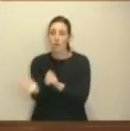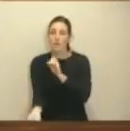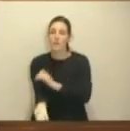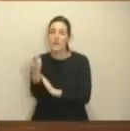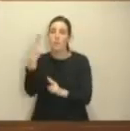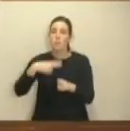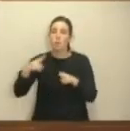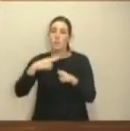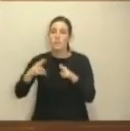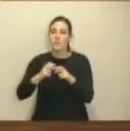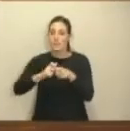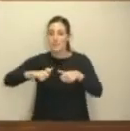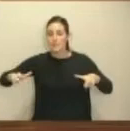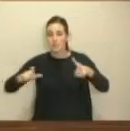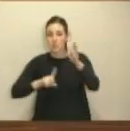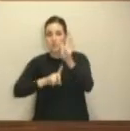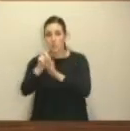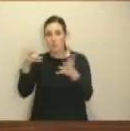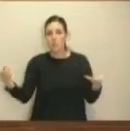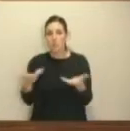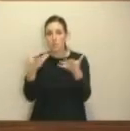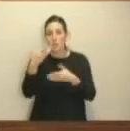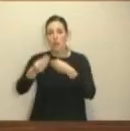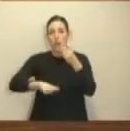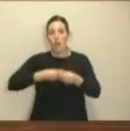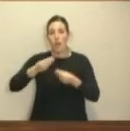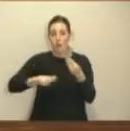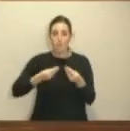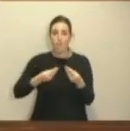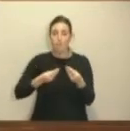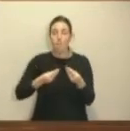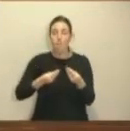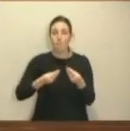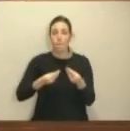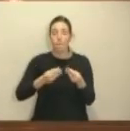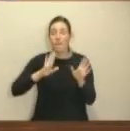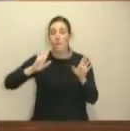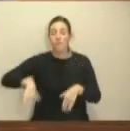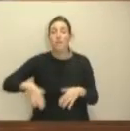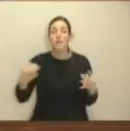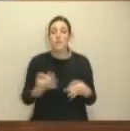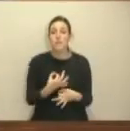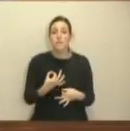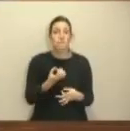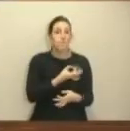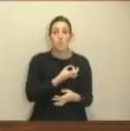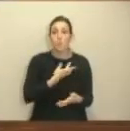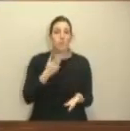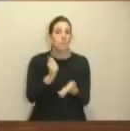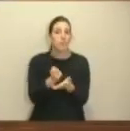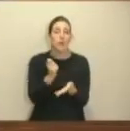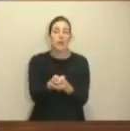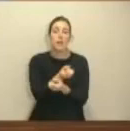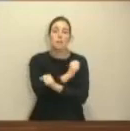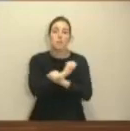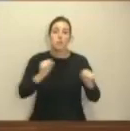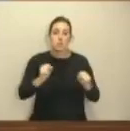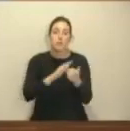de crecimiento y de incentivación de la actividad económica, llegará un momento en que no podremos pagar esa deuda. Y estamos hablando